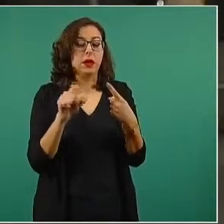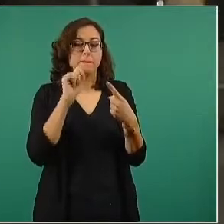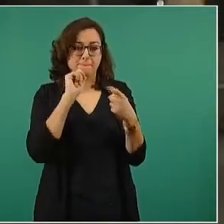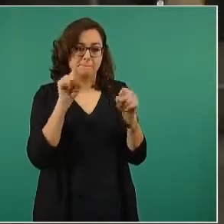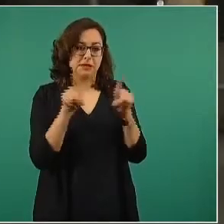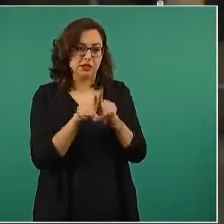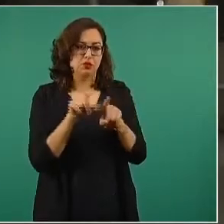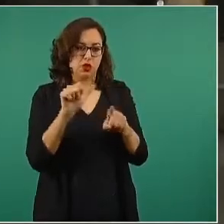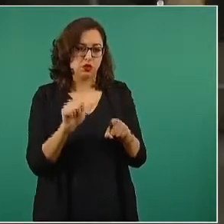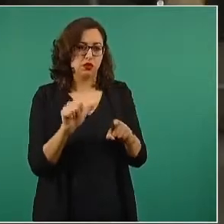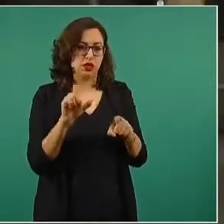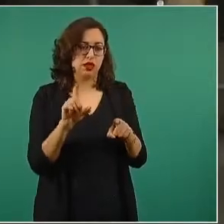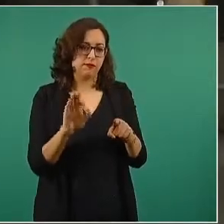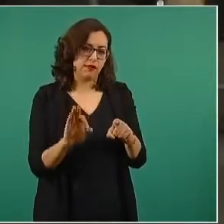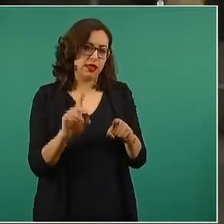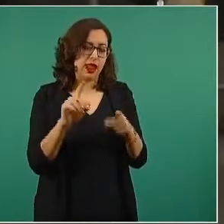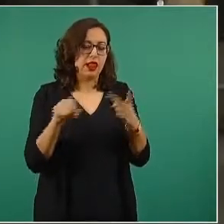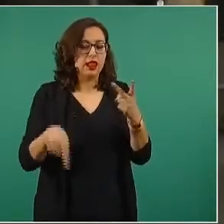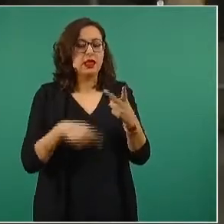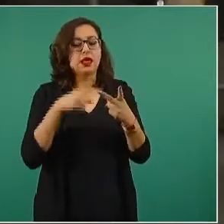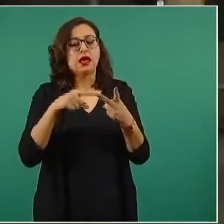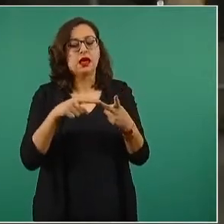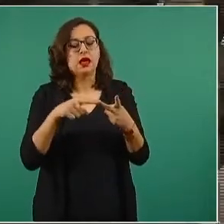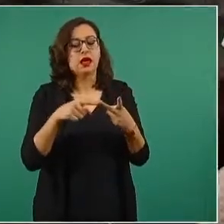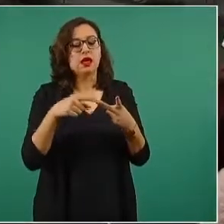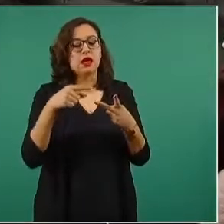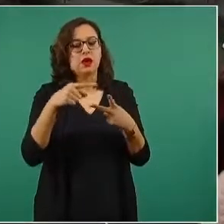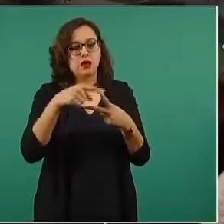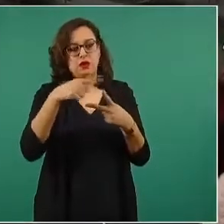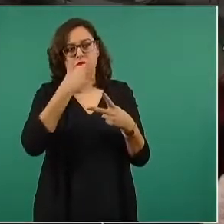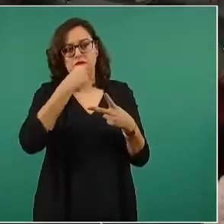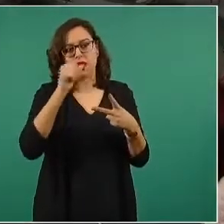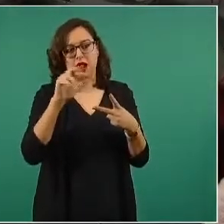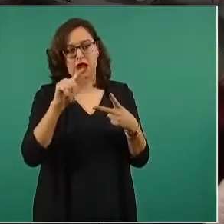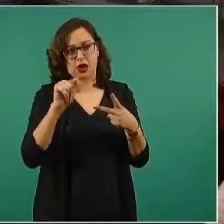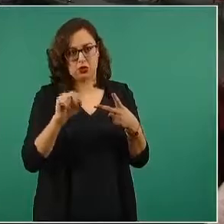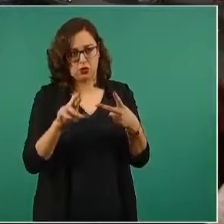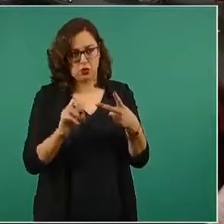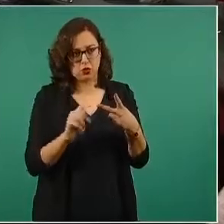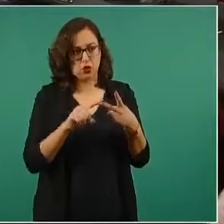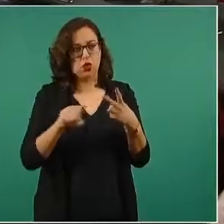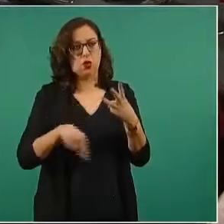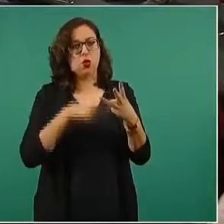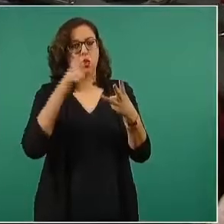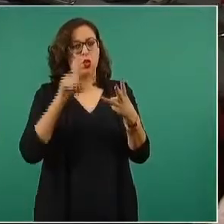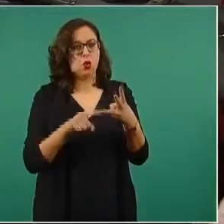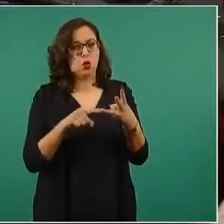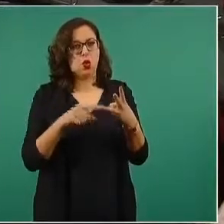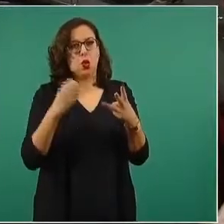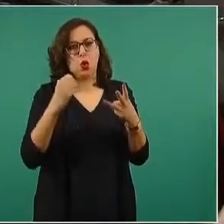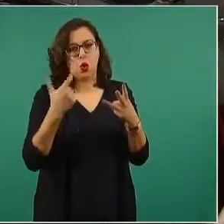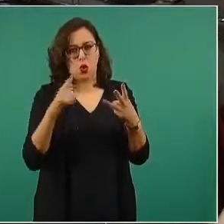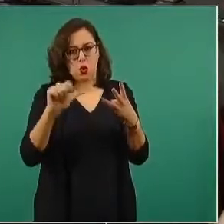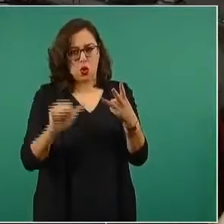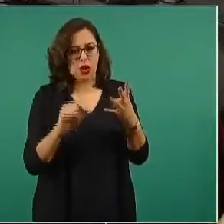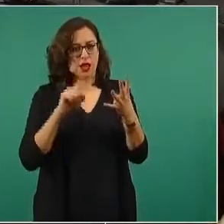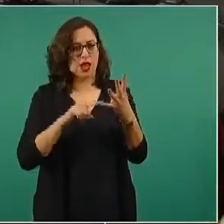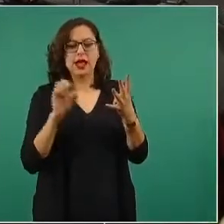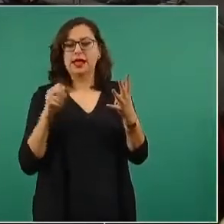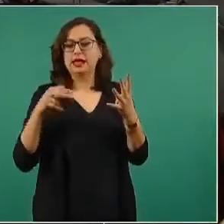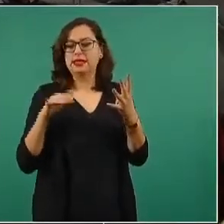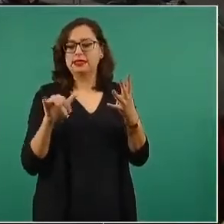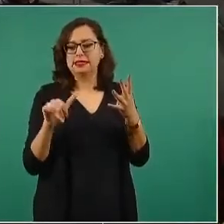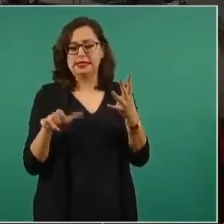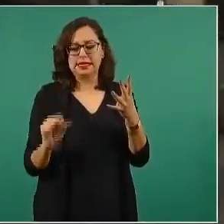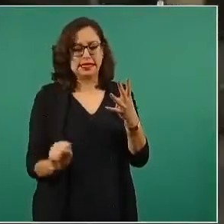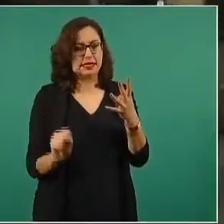Judicatura Federal, Arturo Saldívar, la secretaria Olga Sánchez Cordero, el subsecretario Alejandro Encinas,